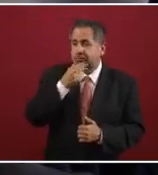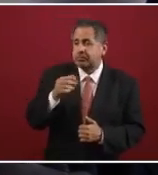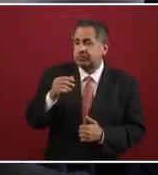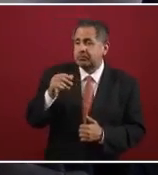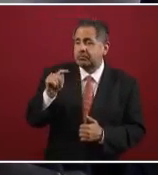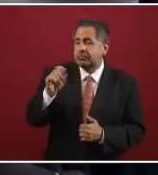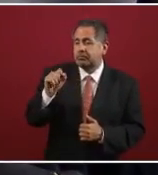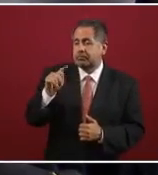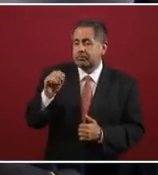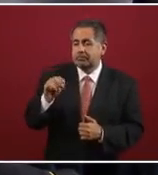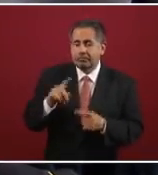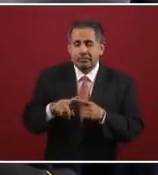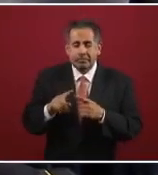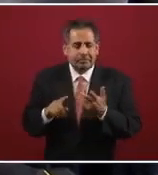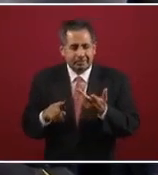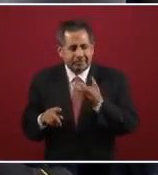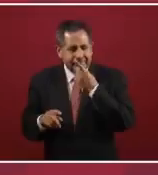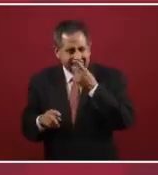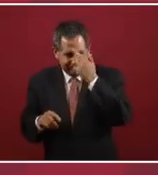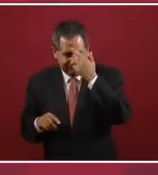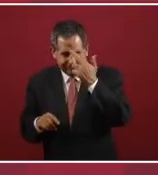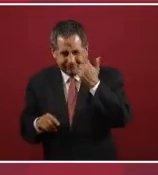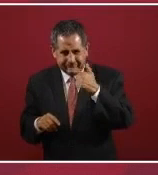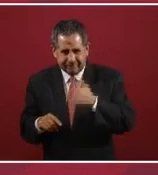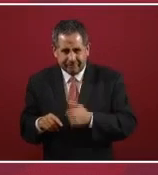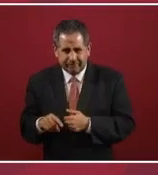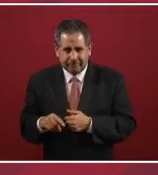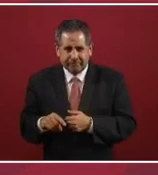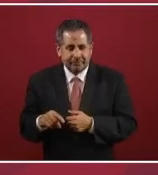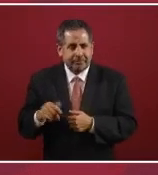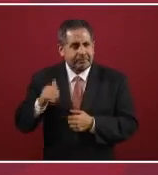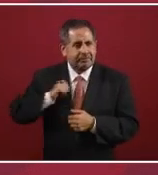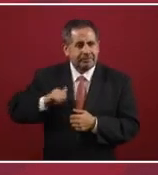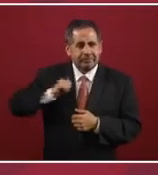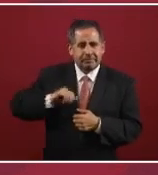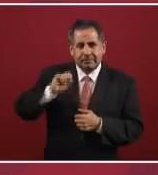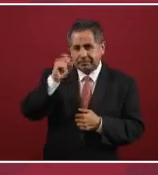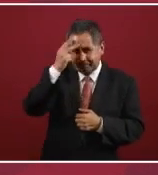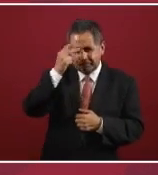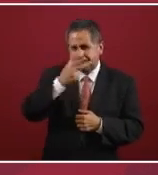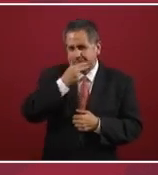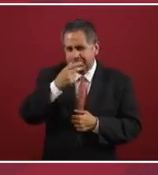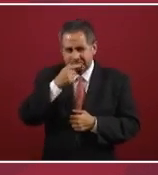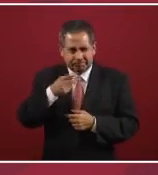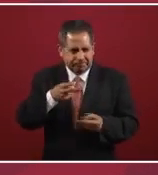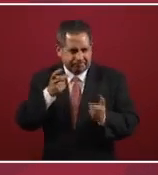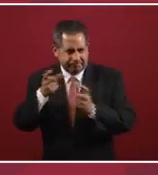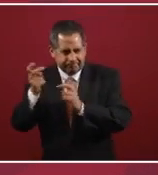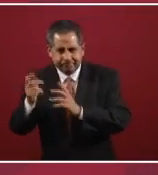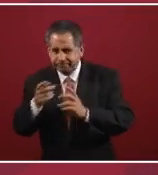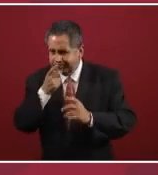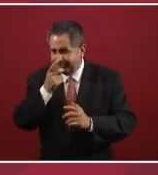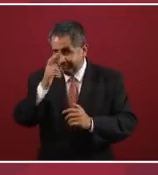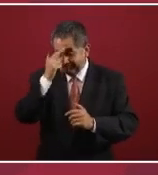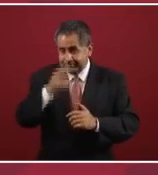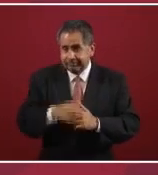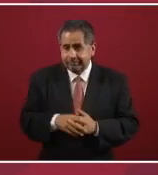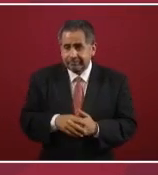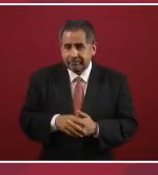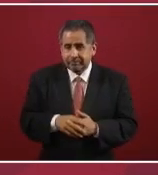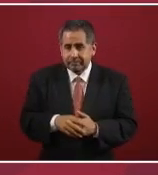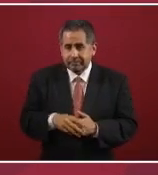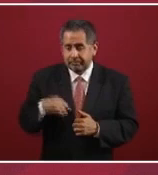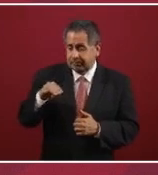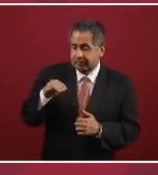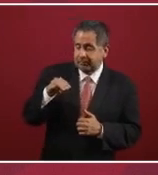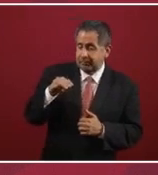gonzalo en santos legendario que así quieres a minutos y la moral